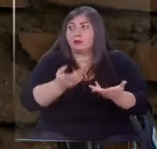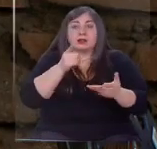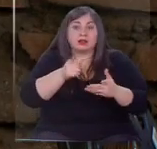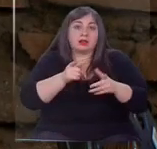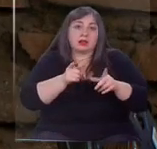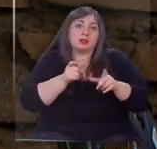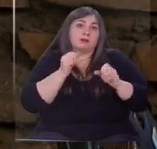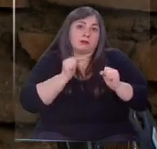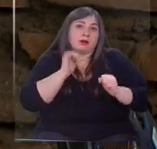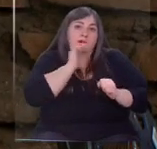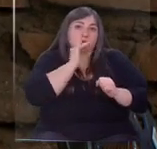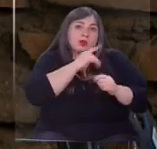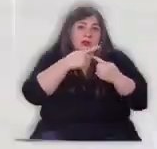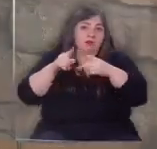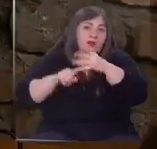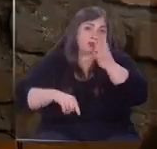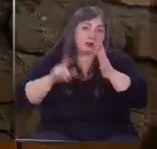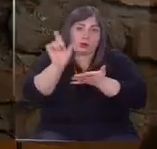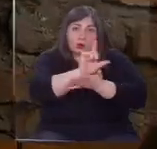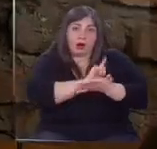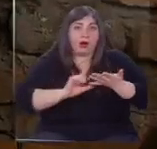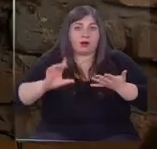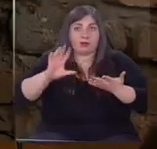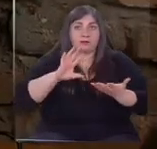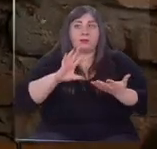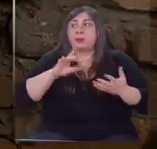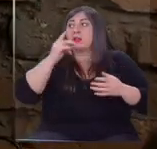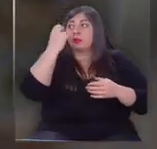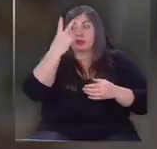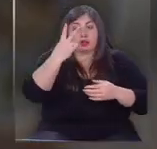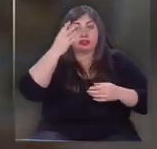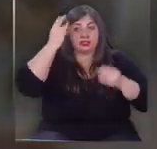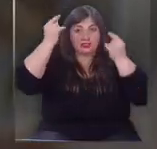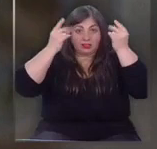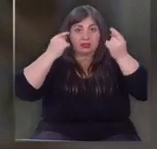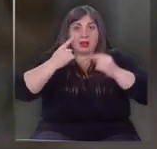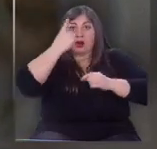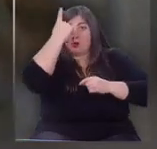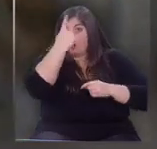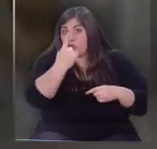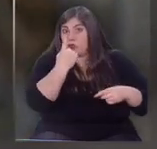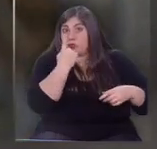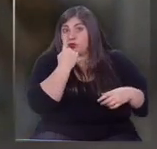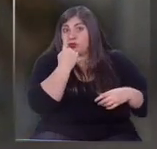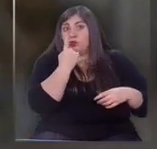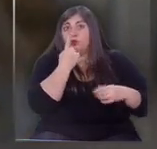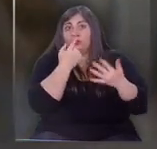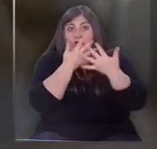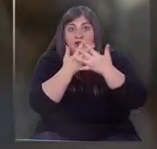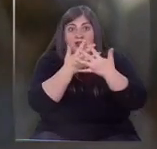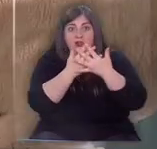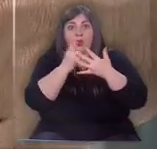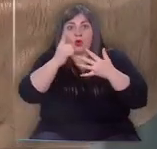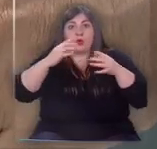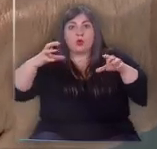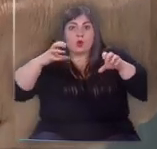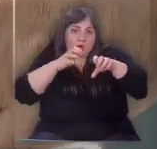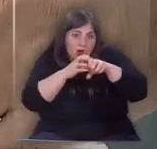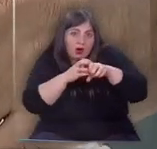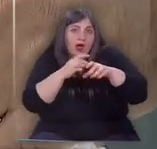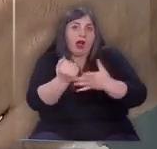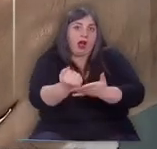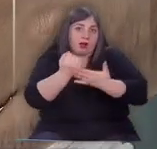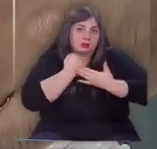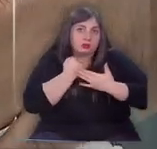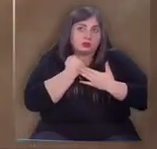utilizarse en distintos lugares del planeta. Dos ideas, un filtro y un conector. Dos innovaciones que podrían ayudar a